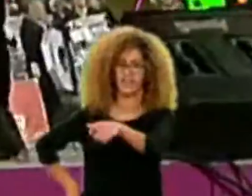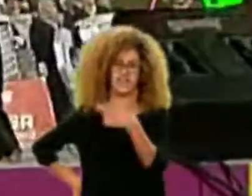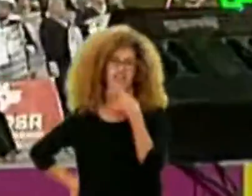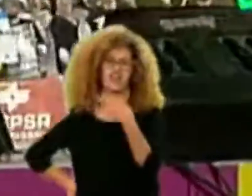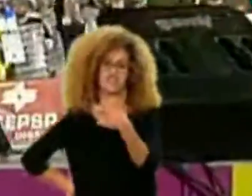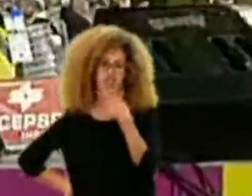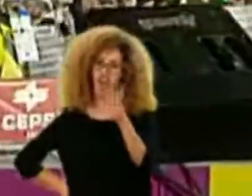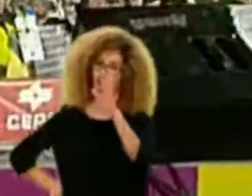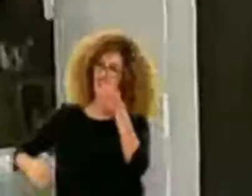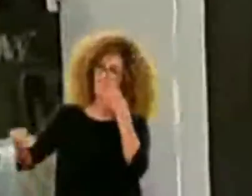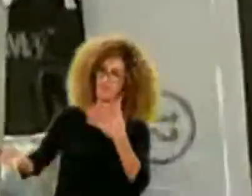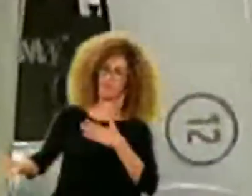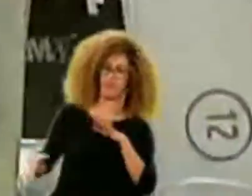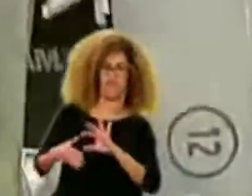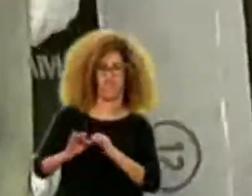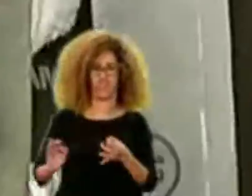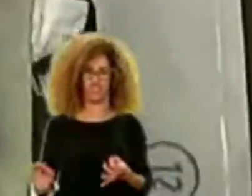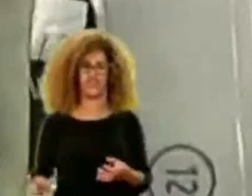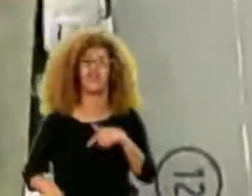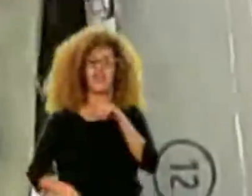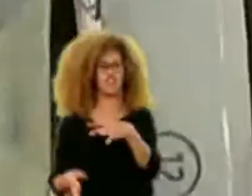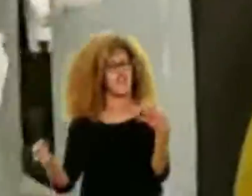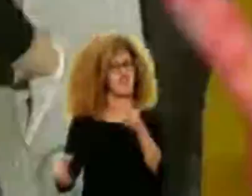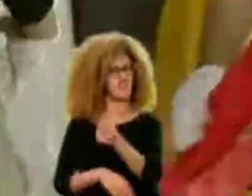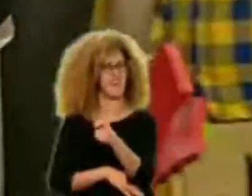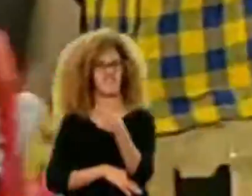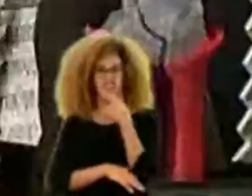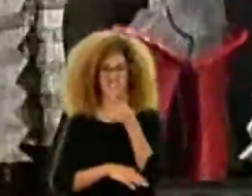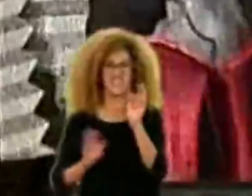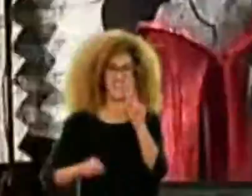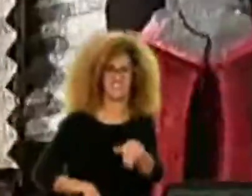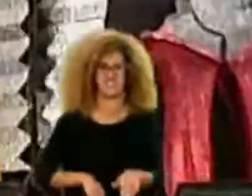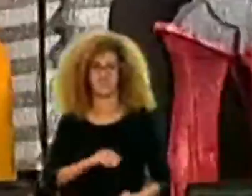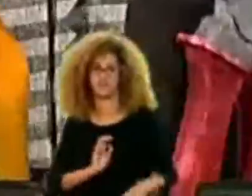Hello, name. My friend. ¿Cuál va a ser la llave inglesa?